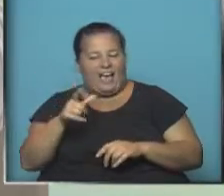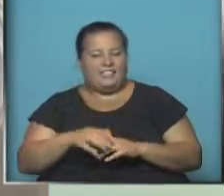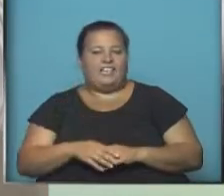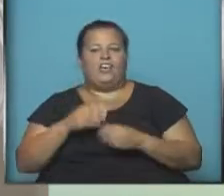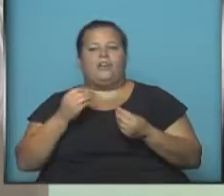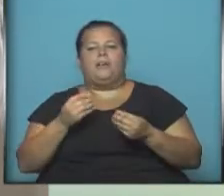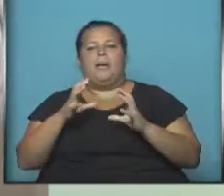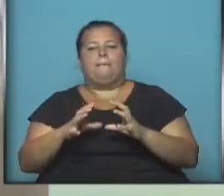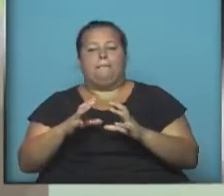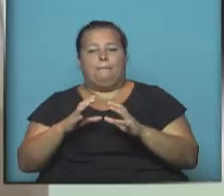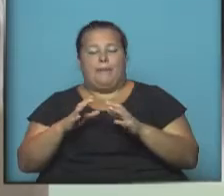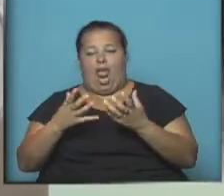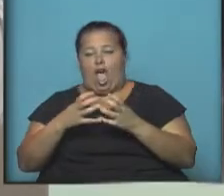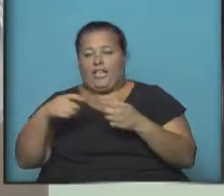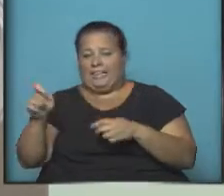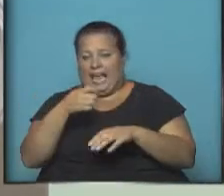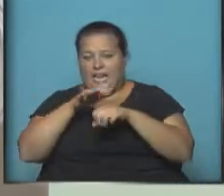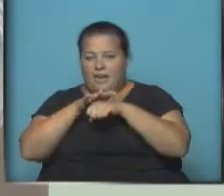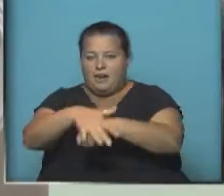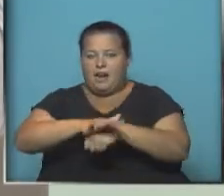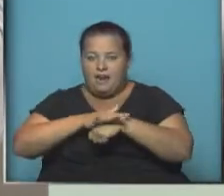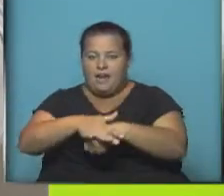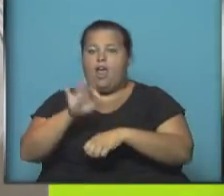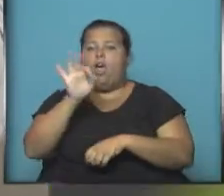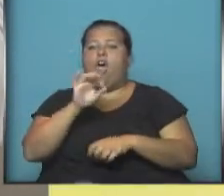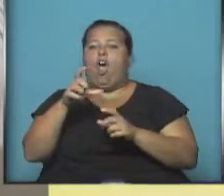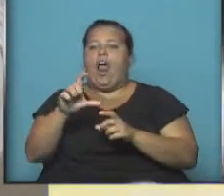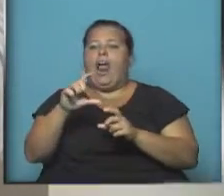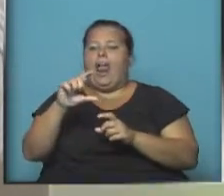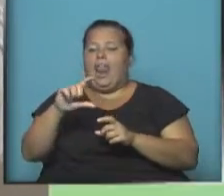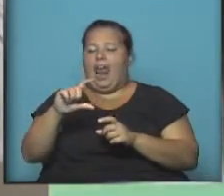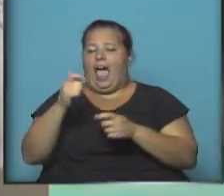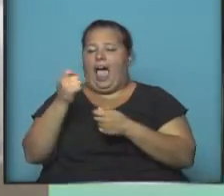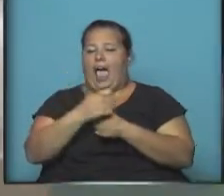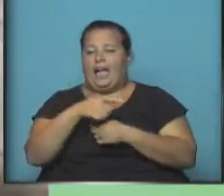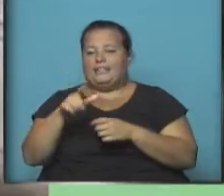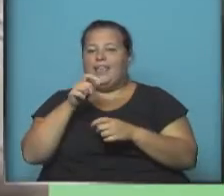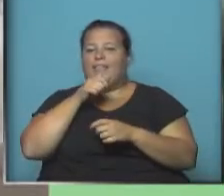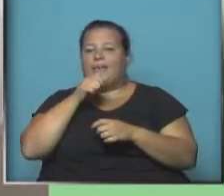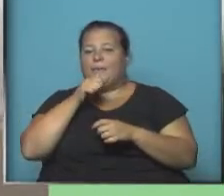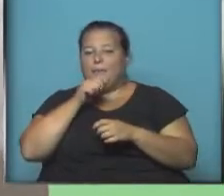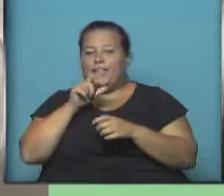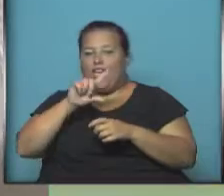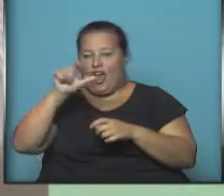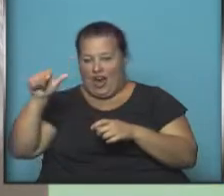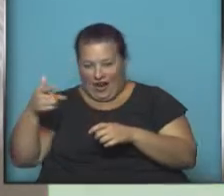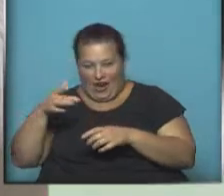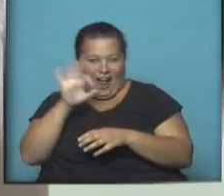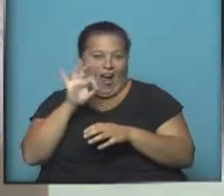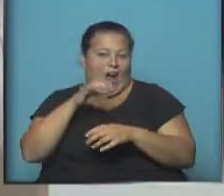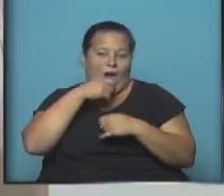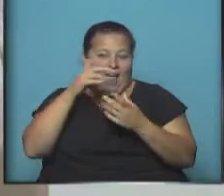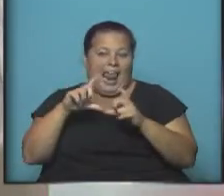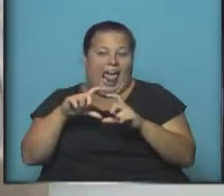con una pelotita de tenis o con una lata de bebida cola o de lo que